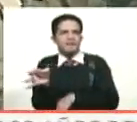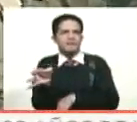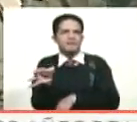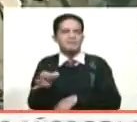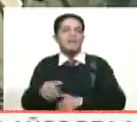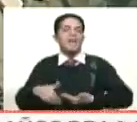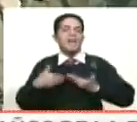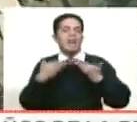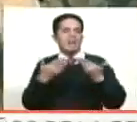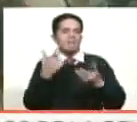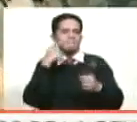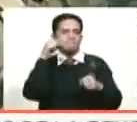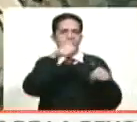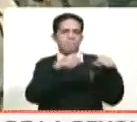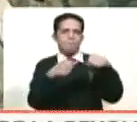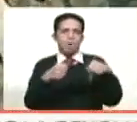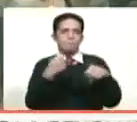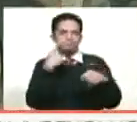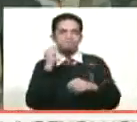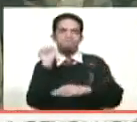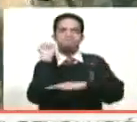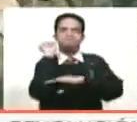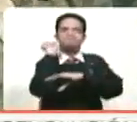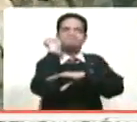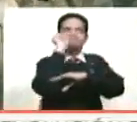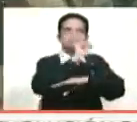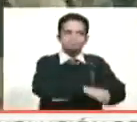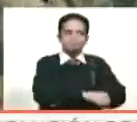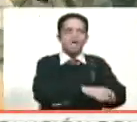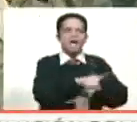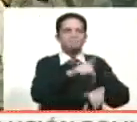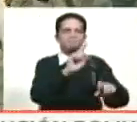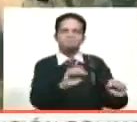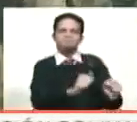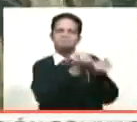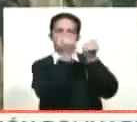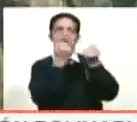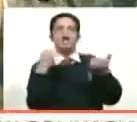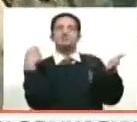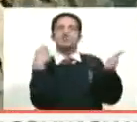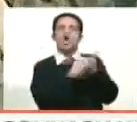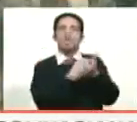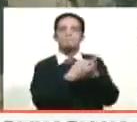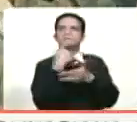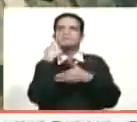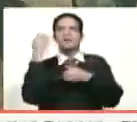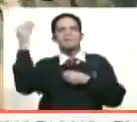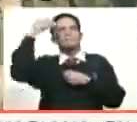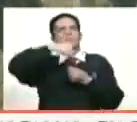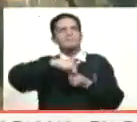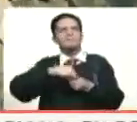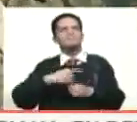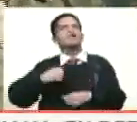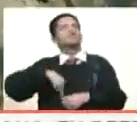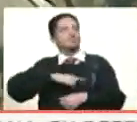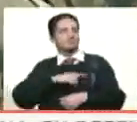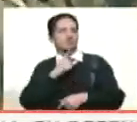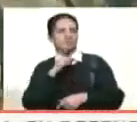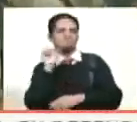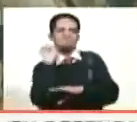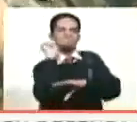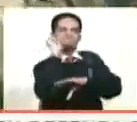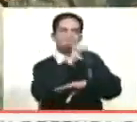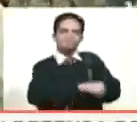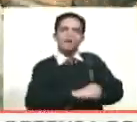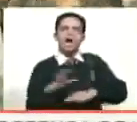el knockout necesario a la conspiración, al golpismo y al intervencionismo. Vamos a darle un knockout en la